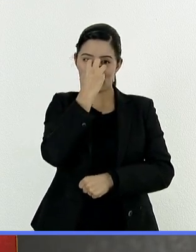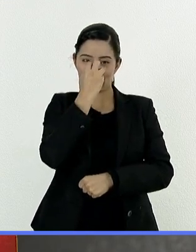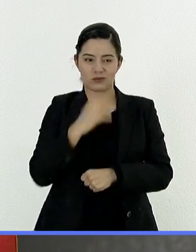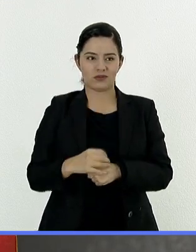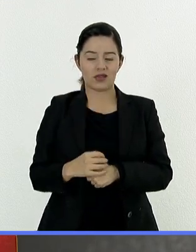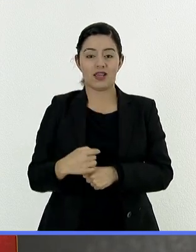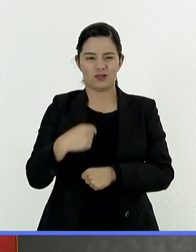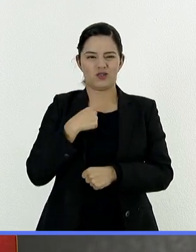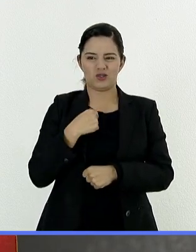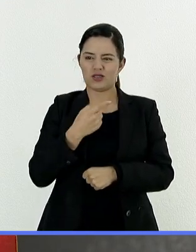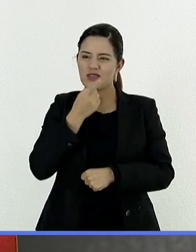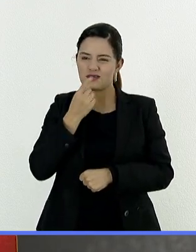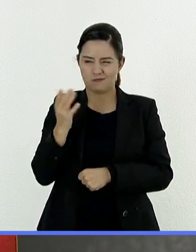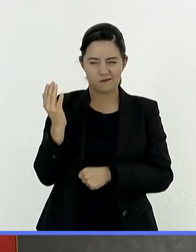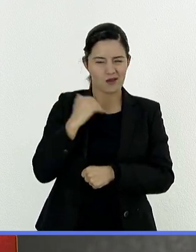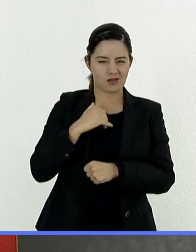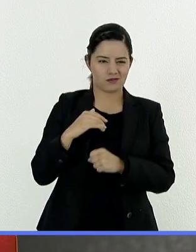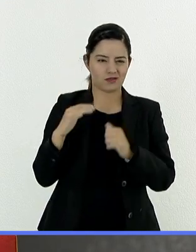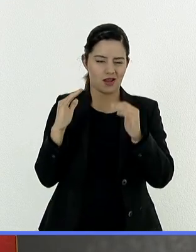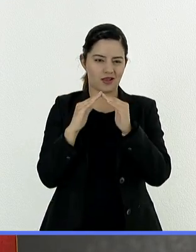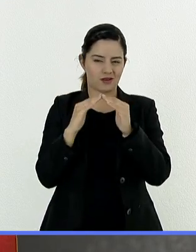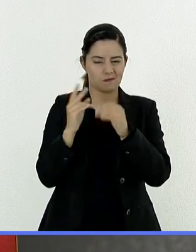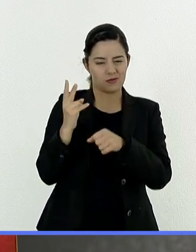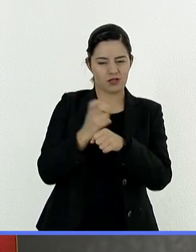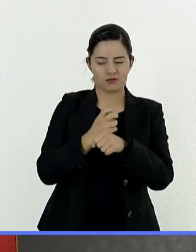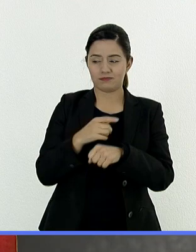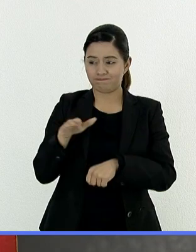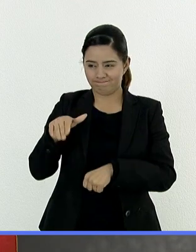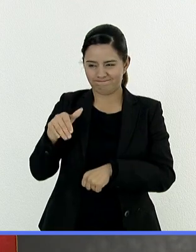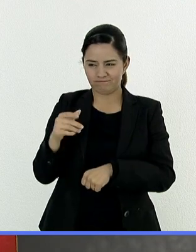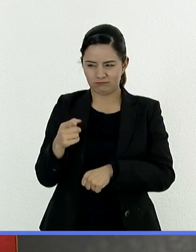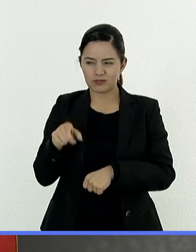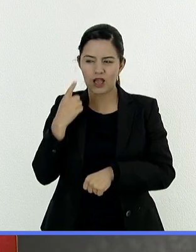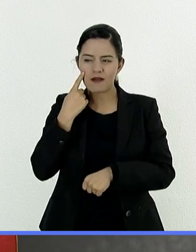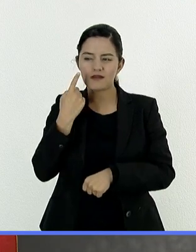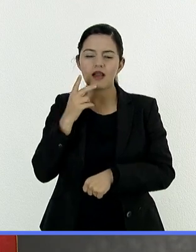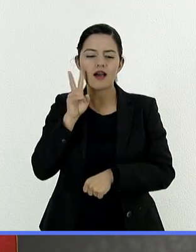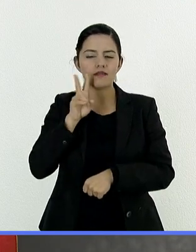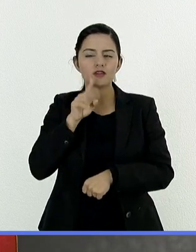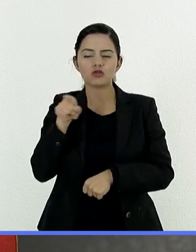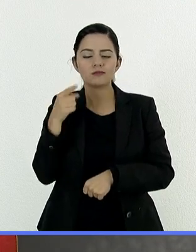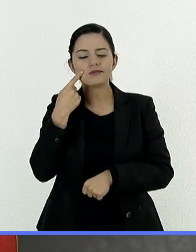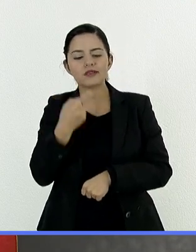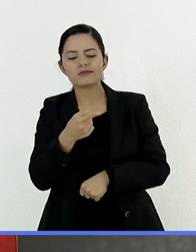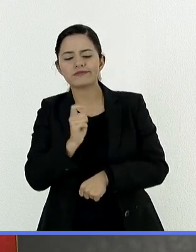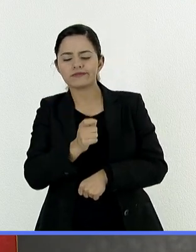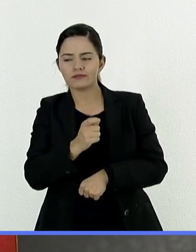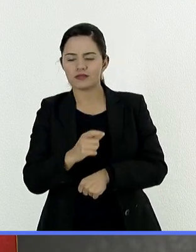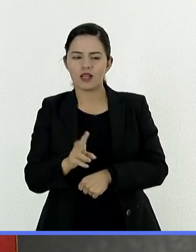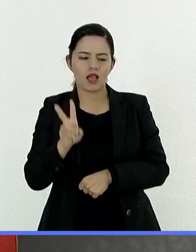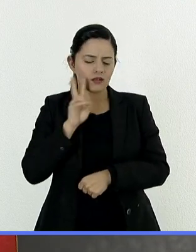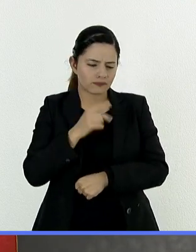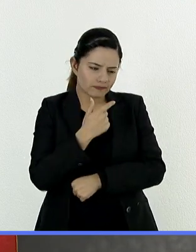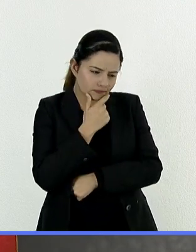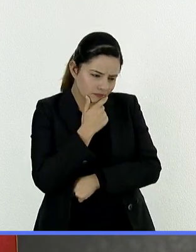lo cité en mi casa le dije hoy tengo unos canales muy interesantes sospecho que lo que es pero tú confírmamelo y me dijo Okay Está interesante pero si quieres bromear